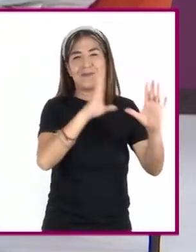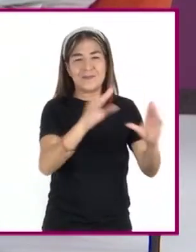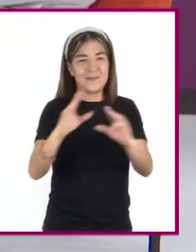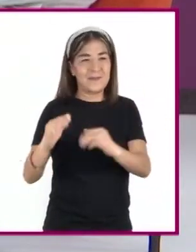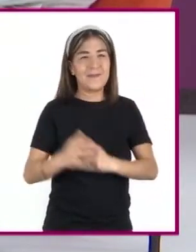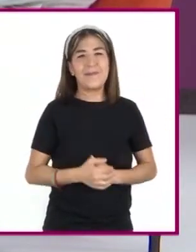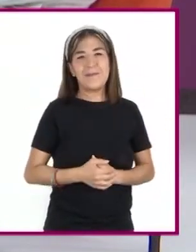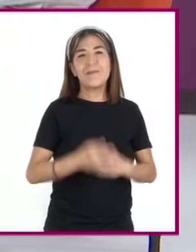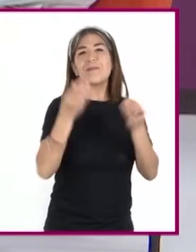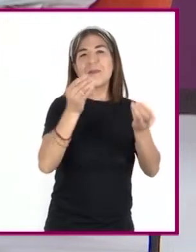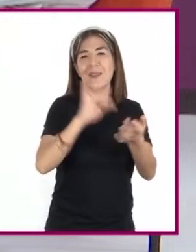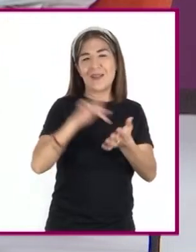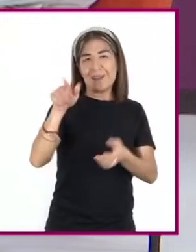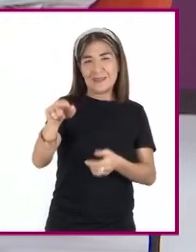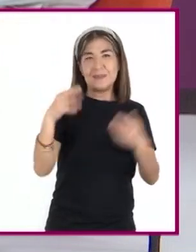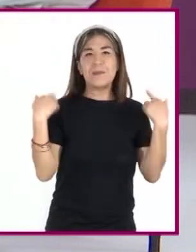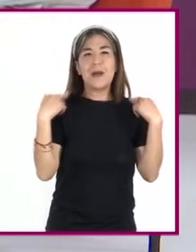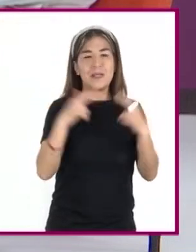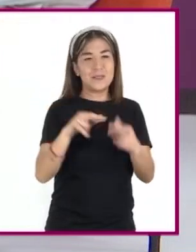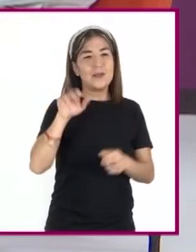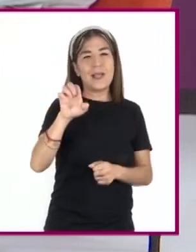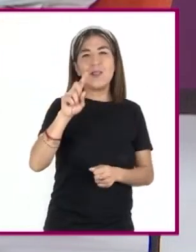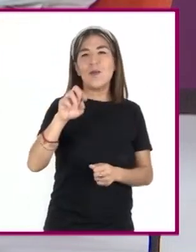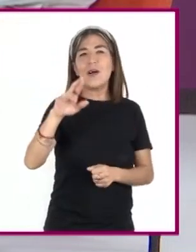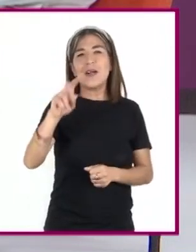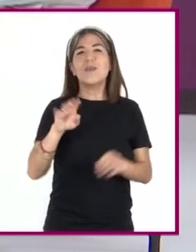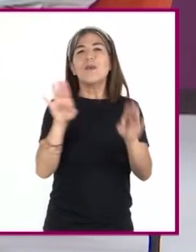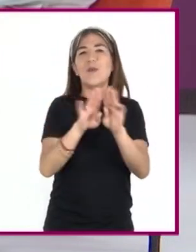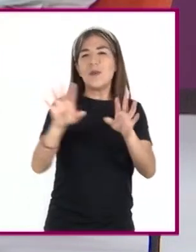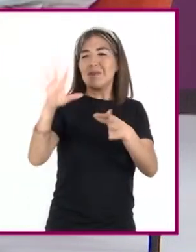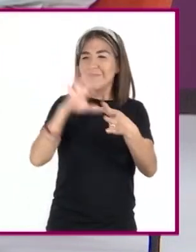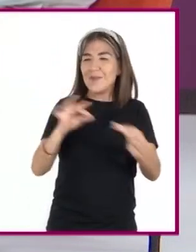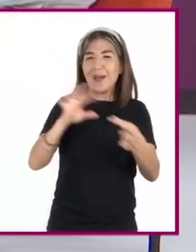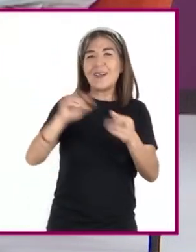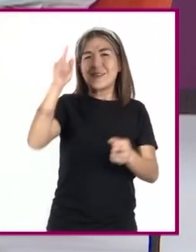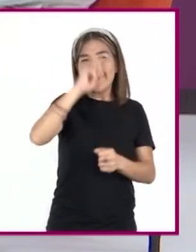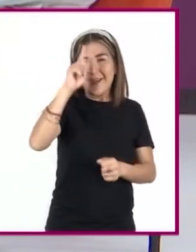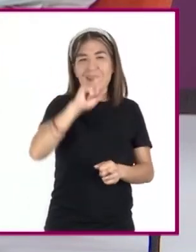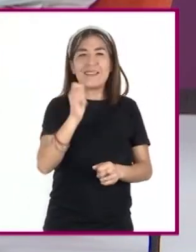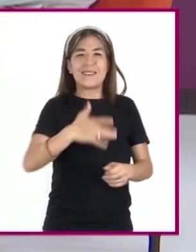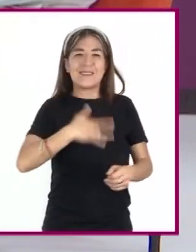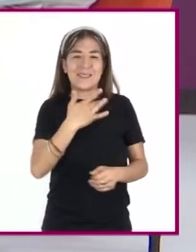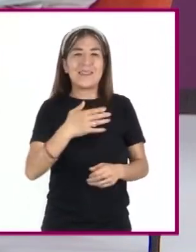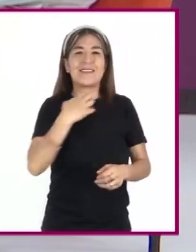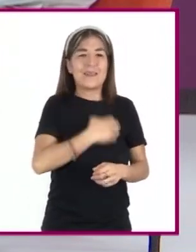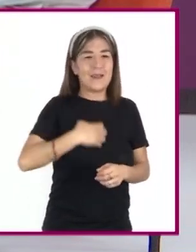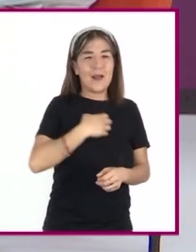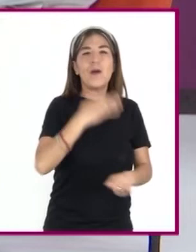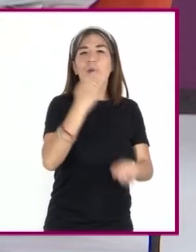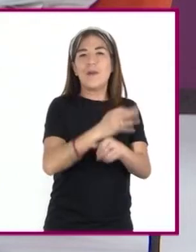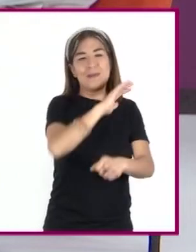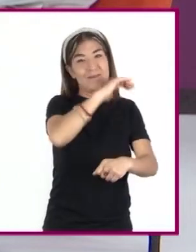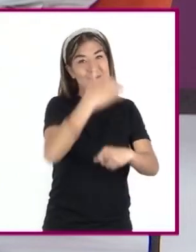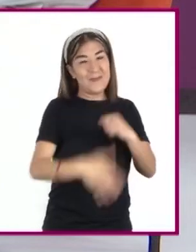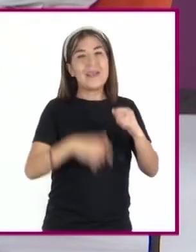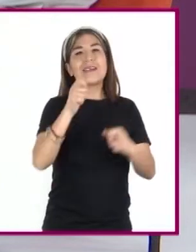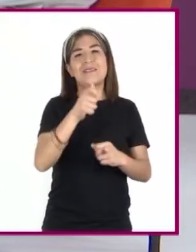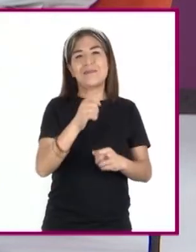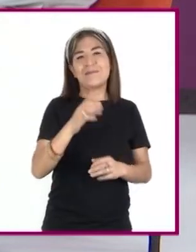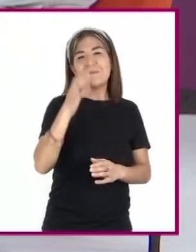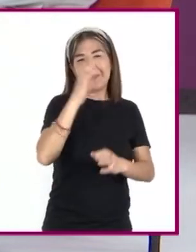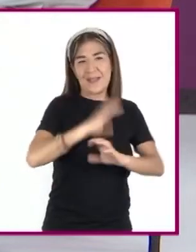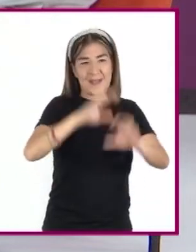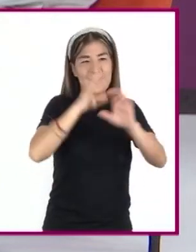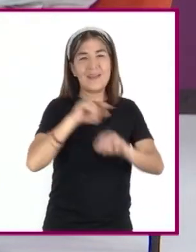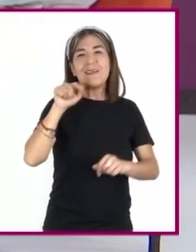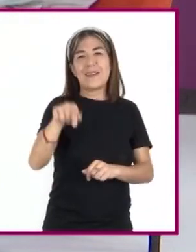Le agradecemos al maestro Eduardo Bustos por contagiarnos de singular alegría y finalicemos con la Semana de la Química con un guapango